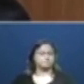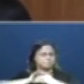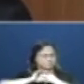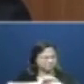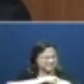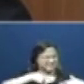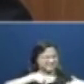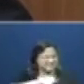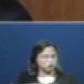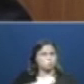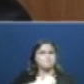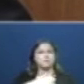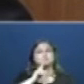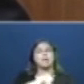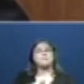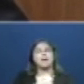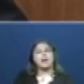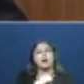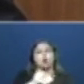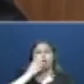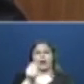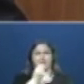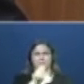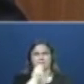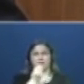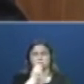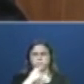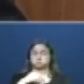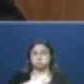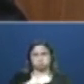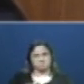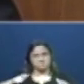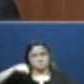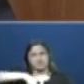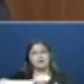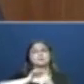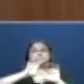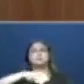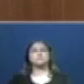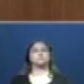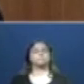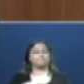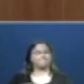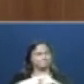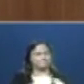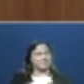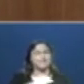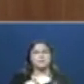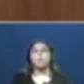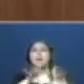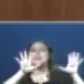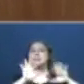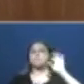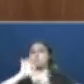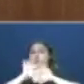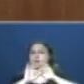primario está el agroalimentario de importancia creciente para Castilla y león juntos representan el 10% de nuestro pib